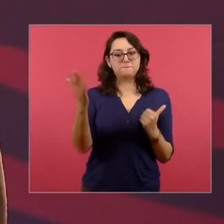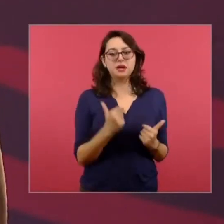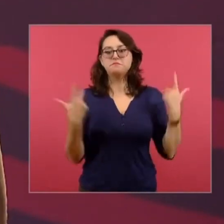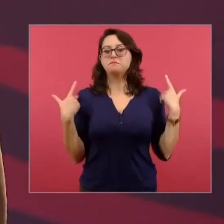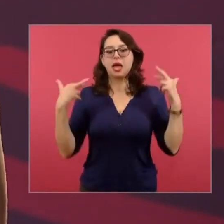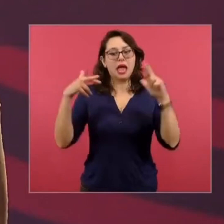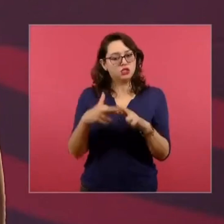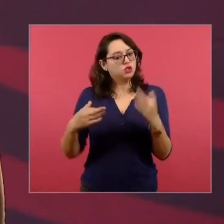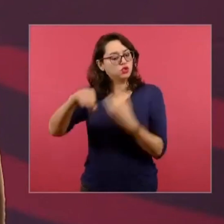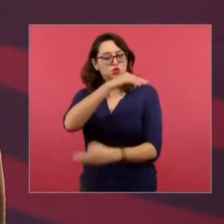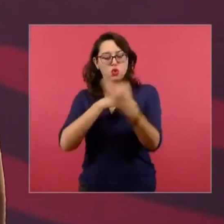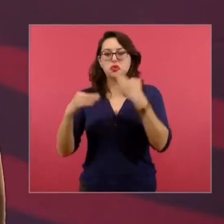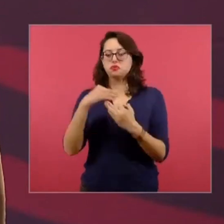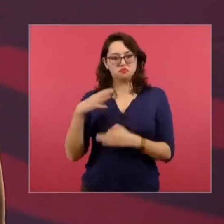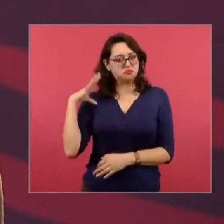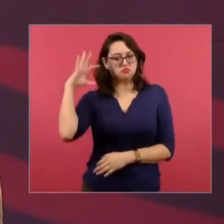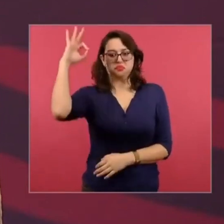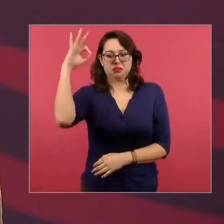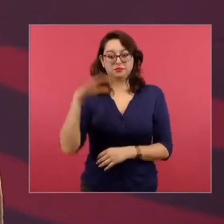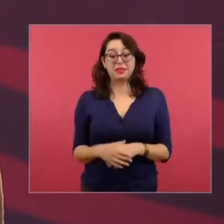apuntó. De esos